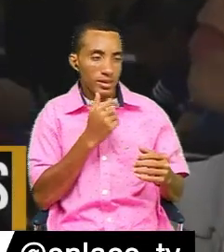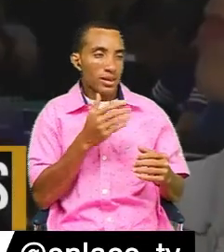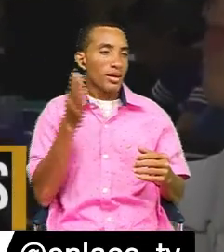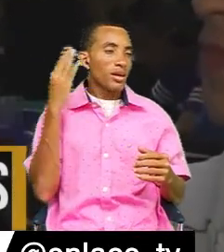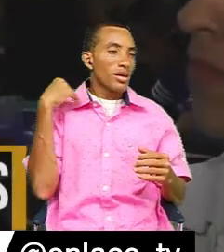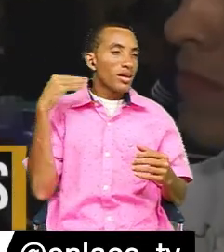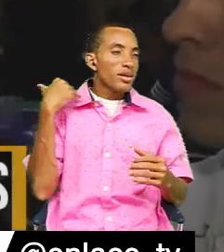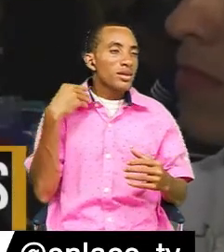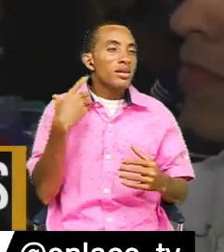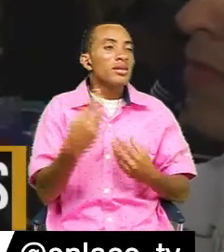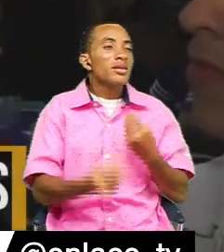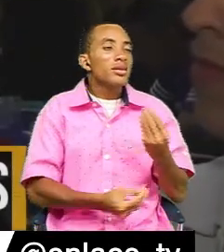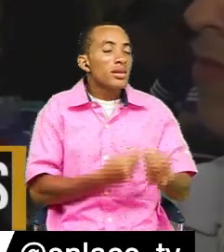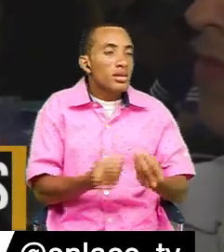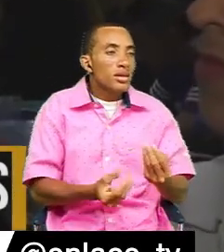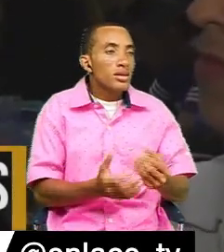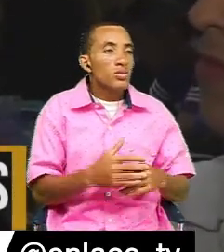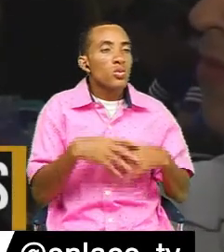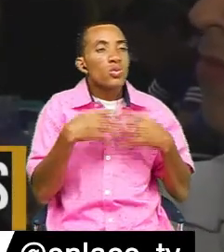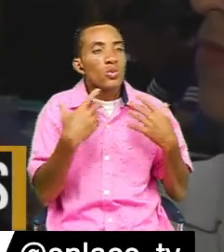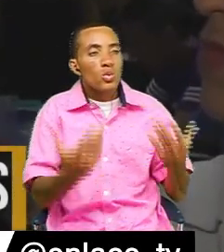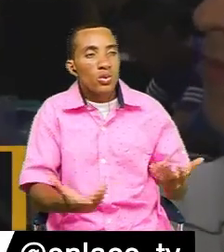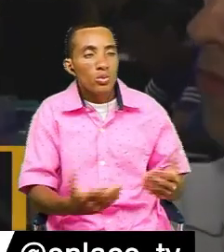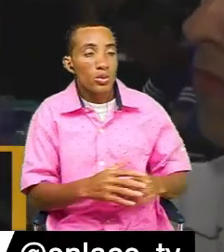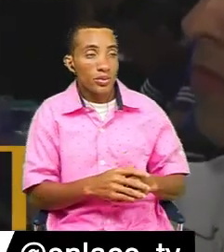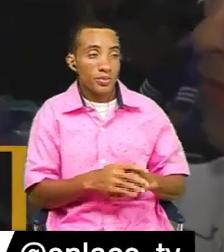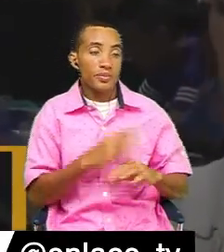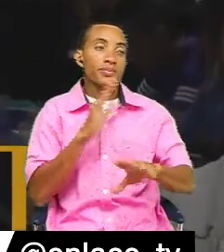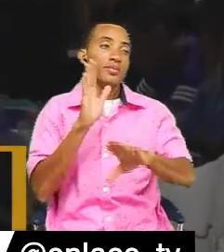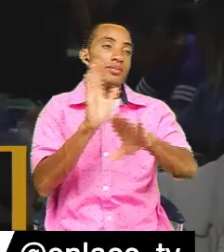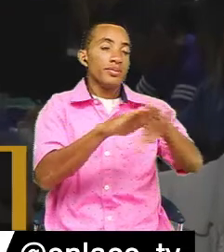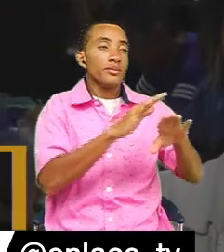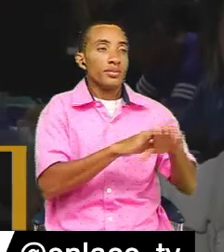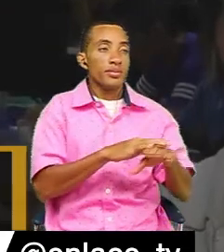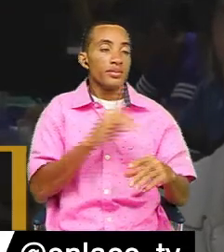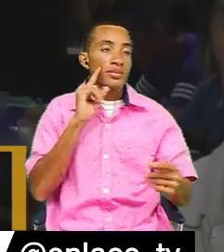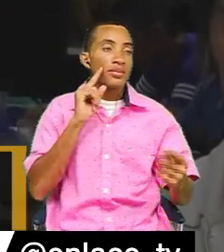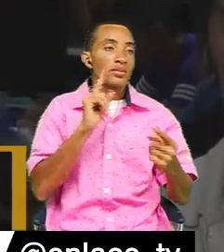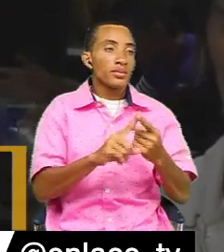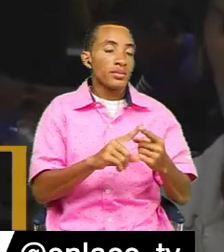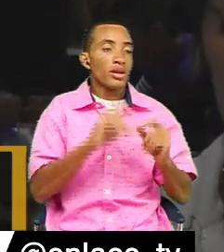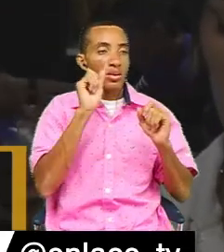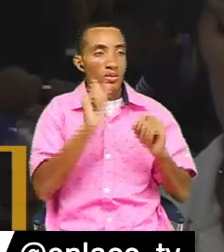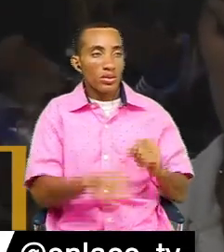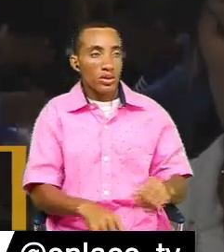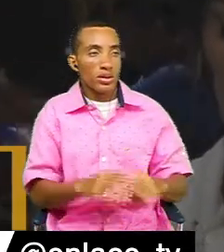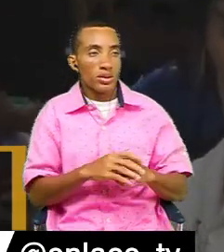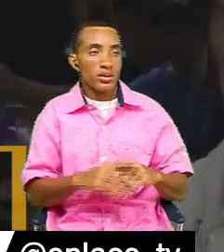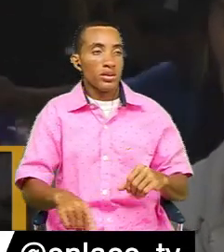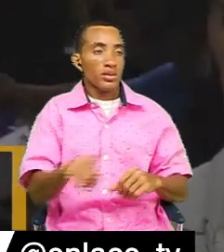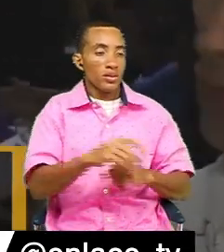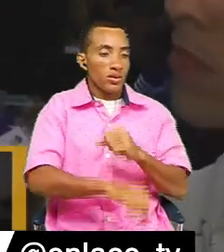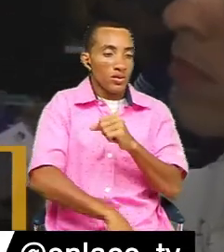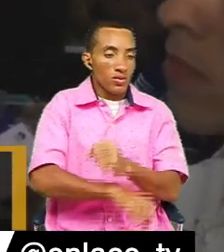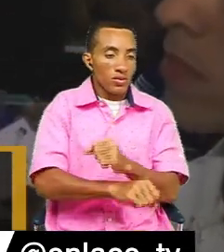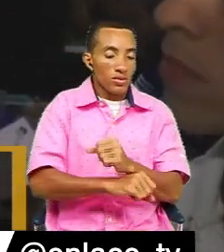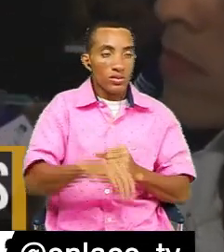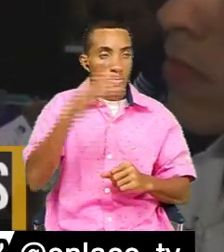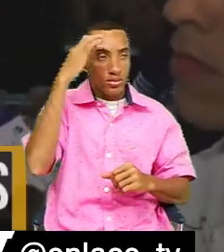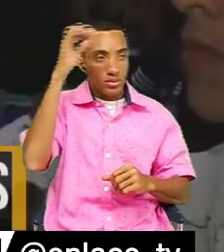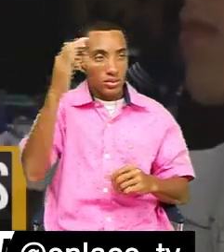antecedentes y decir que es un torneo invitacional, porque la idea es generar un espacio para promocionar el fútbol regional, pero hay que apuntar precisamente a